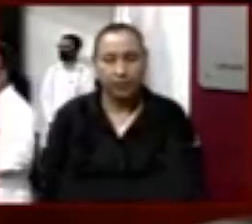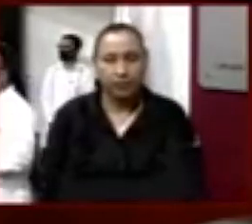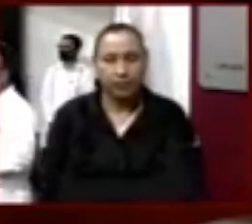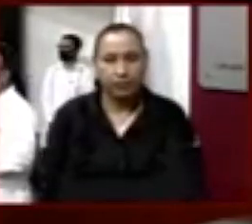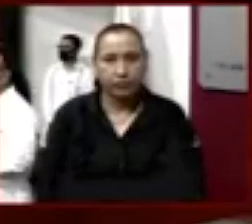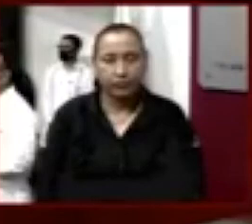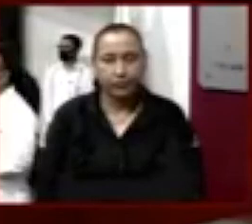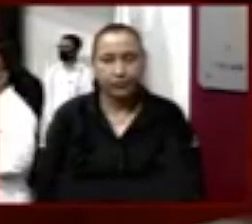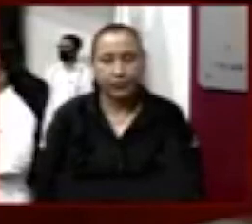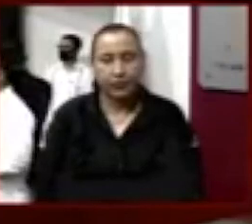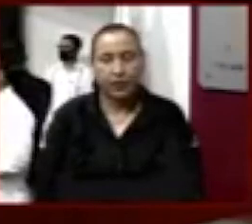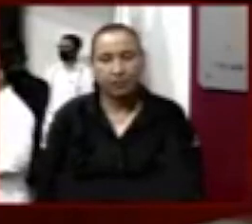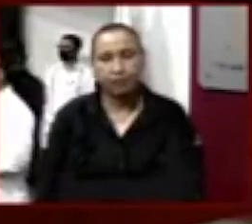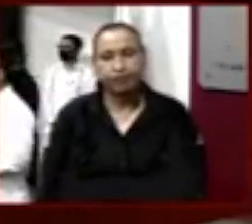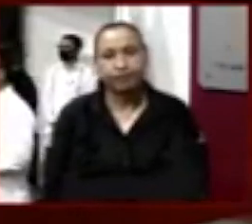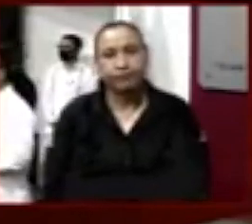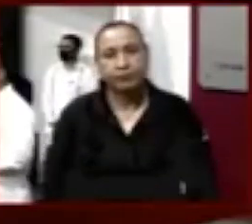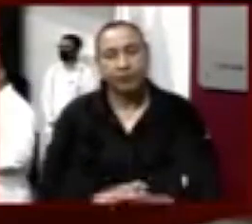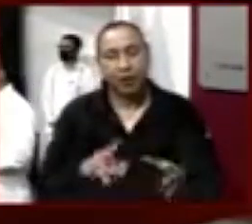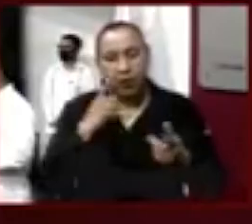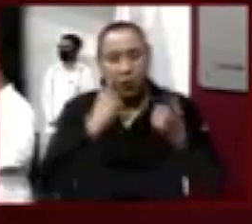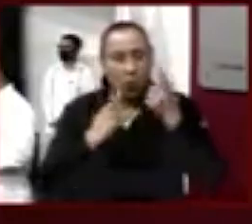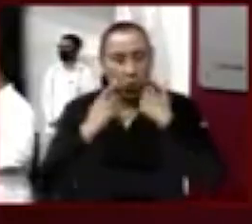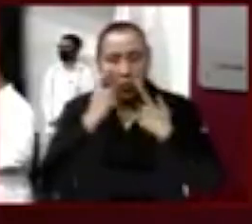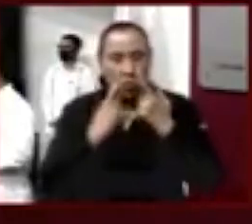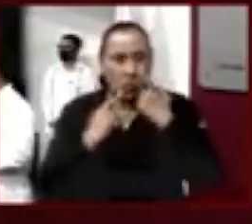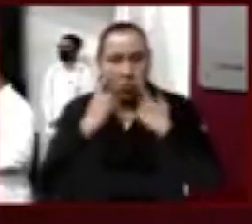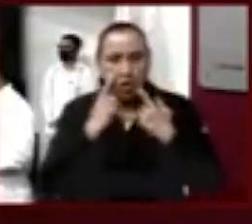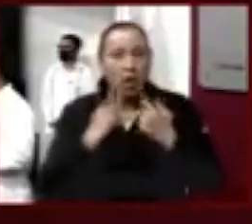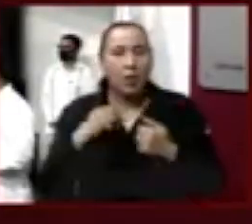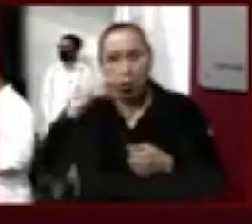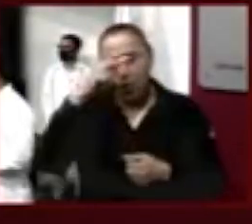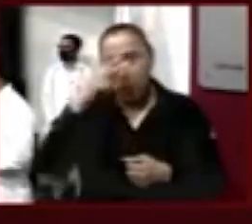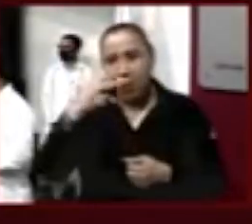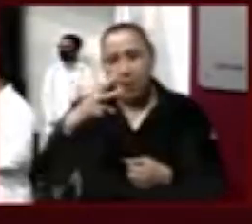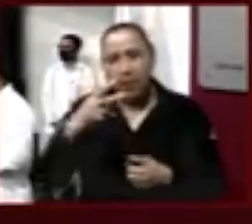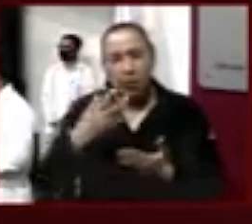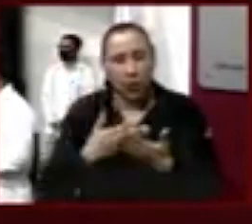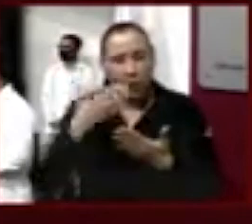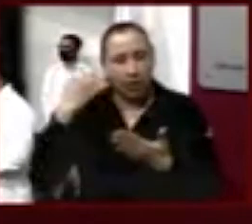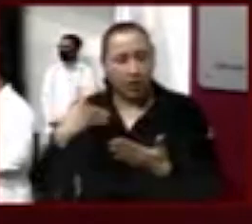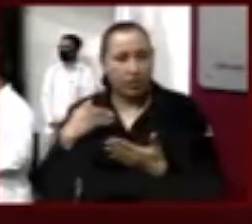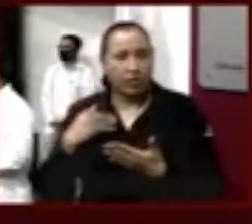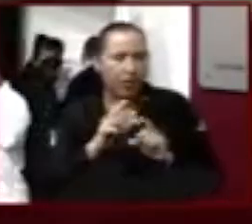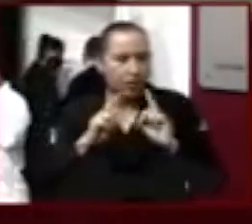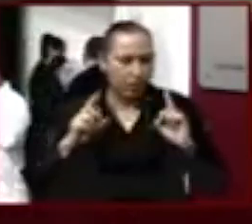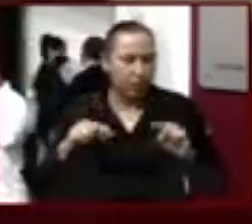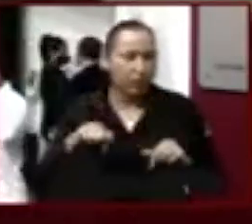Hay que dejar de llorar por el México que se frustró para empezar a construir el México que todavía puede y debe de